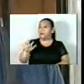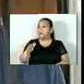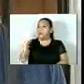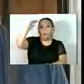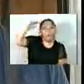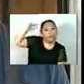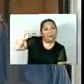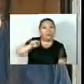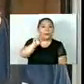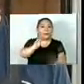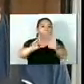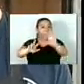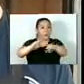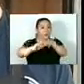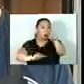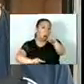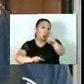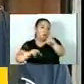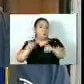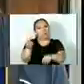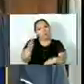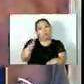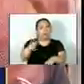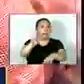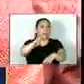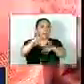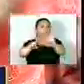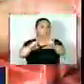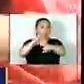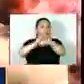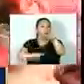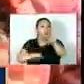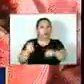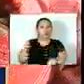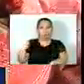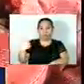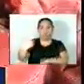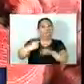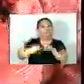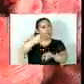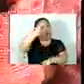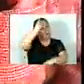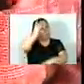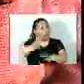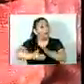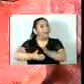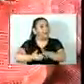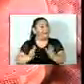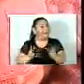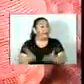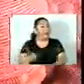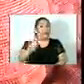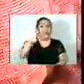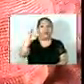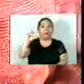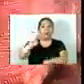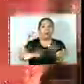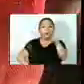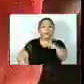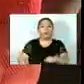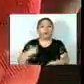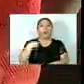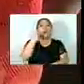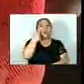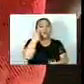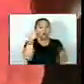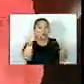hasta 26 lograron encontrar el saco, ya esta semana, el fin de semana para acá ha subido hasta 40 dólares el saco. Más que todo el producto que